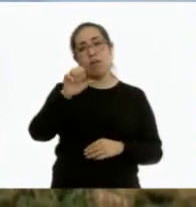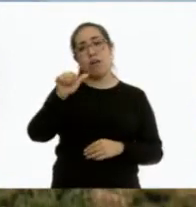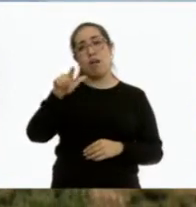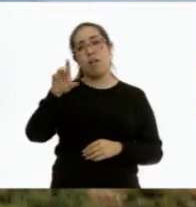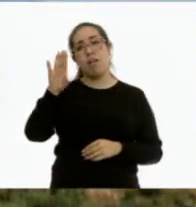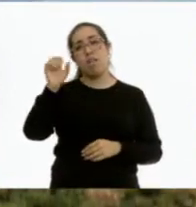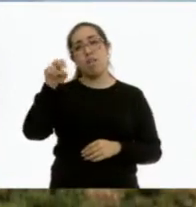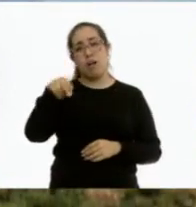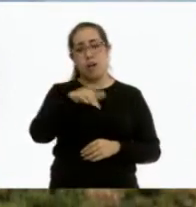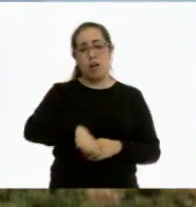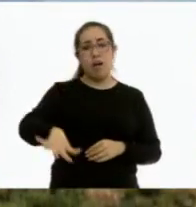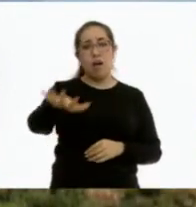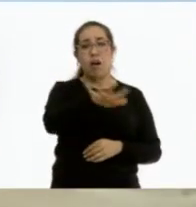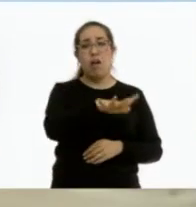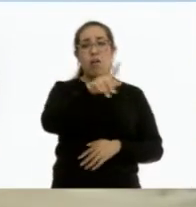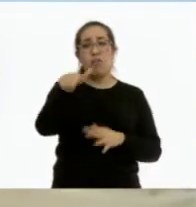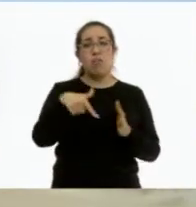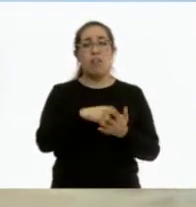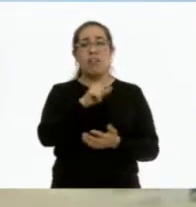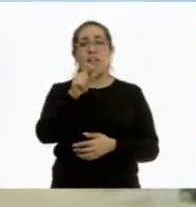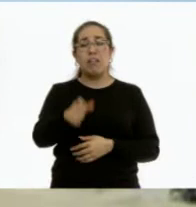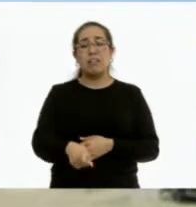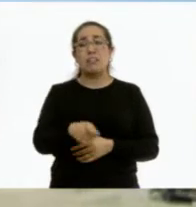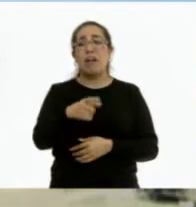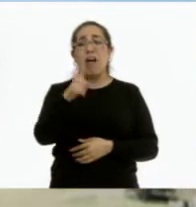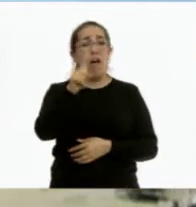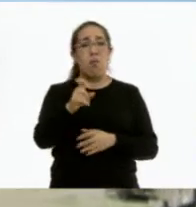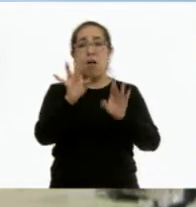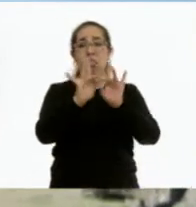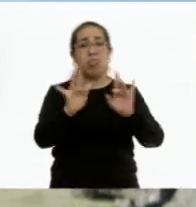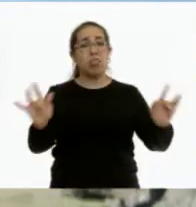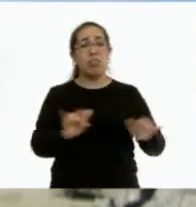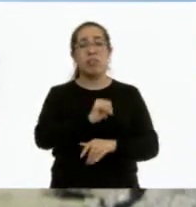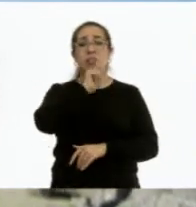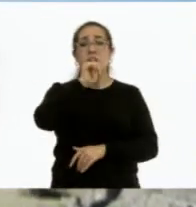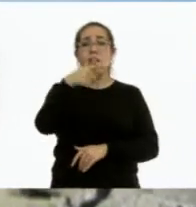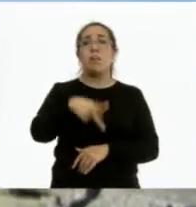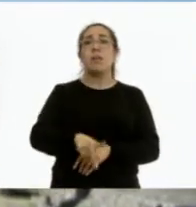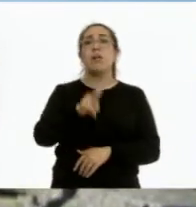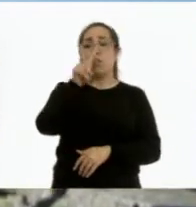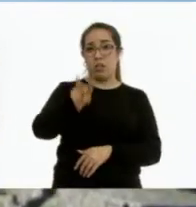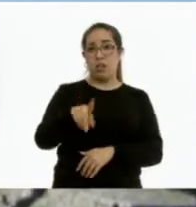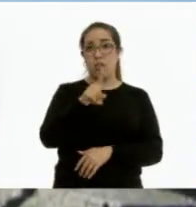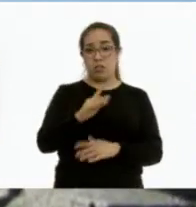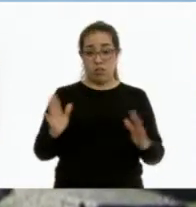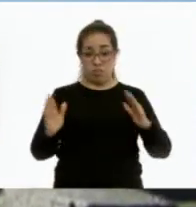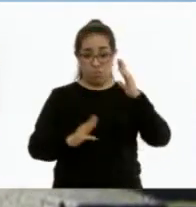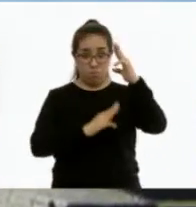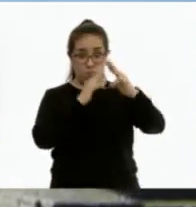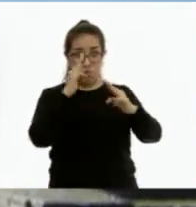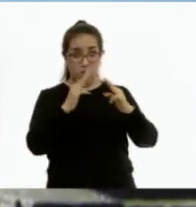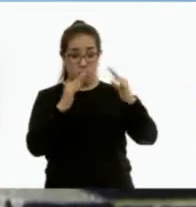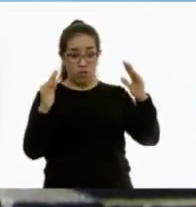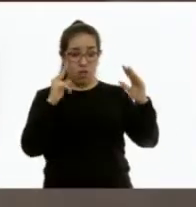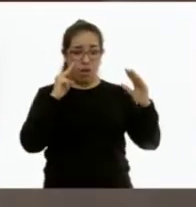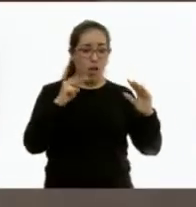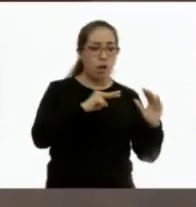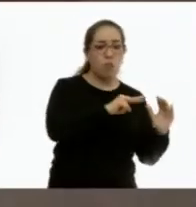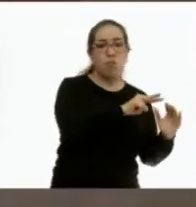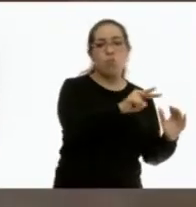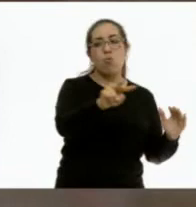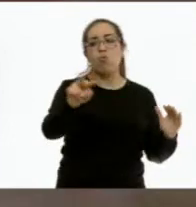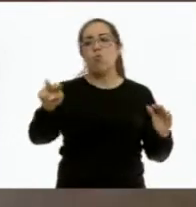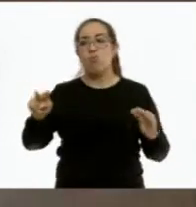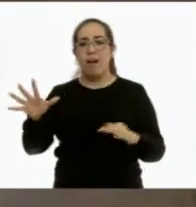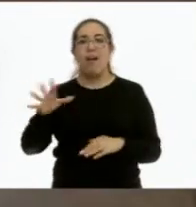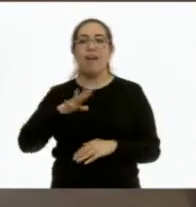deshabitada, pero su posición estratégica en el centro del valle, desde donde se dominaba la vista de todo alrededor, favoreció su